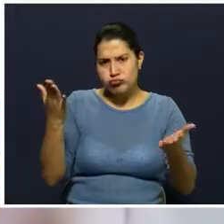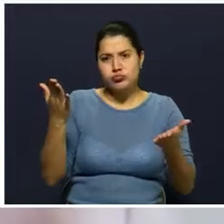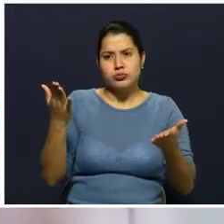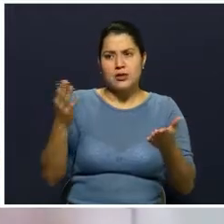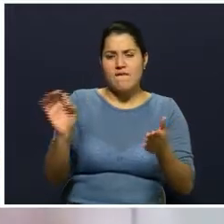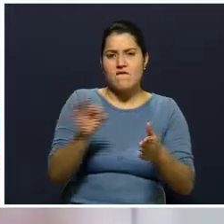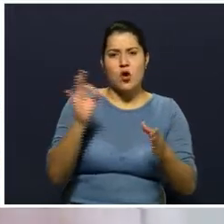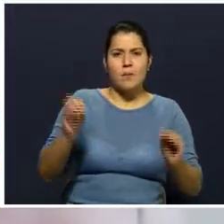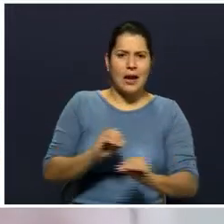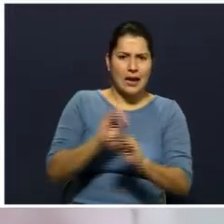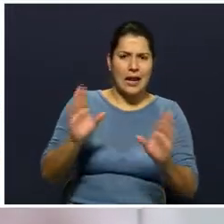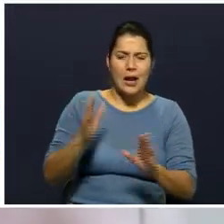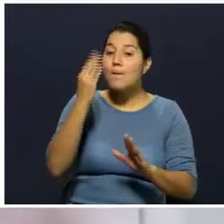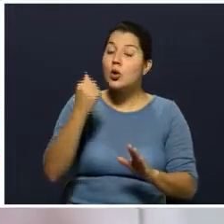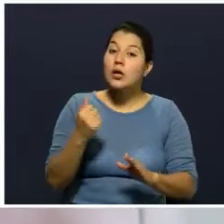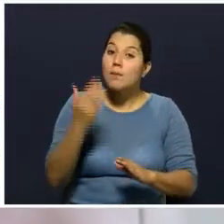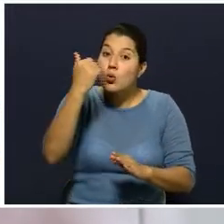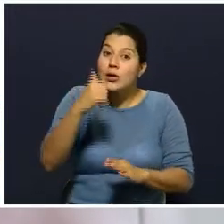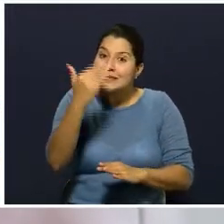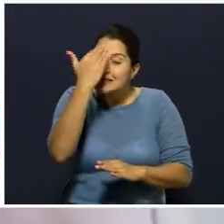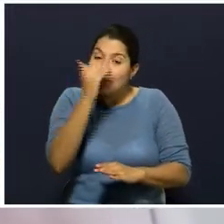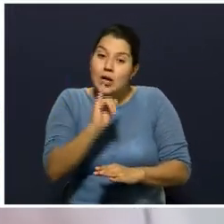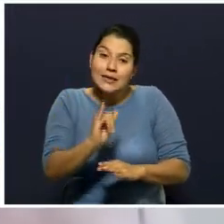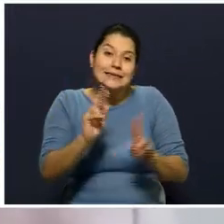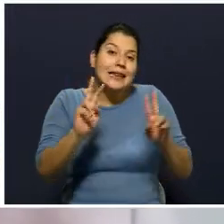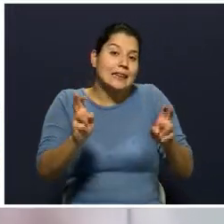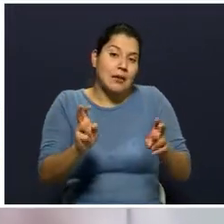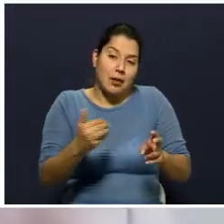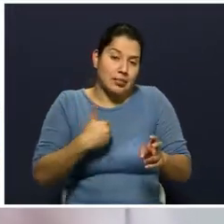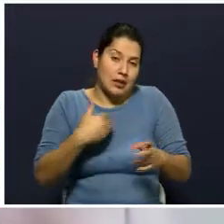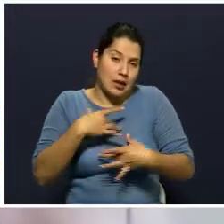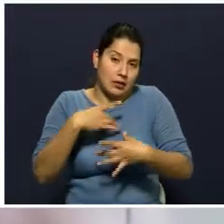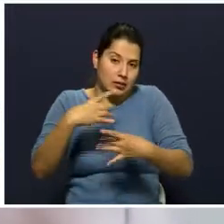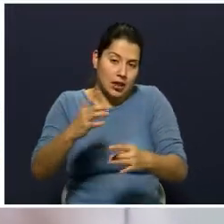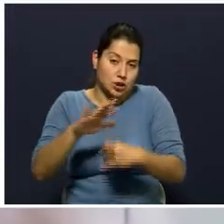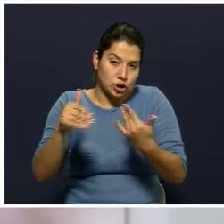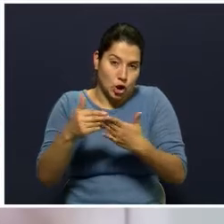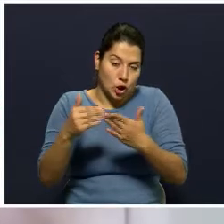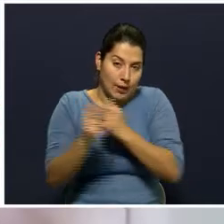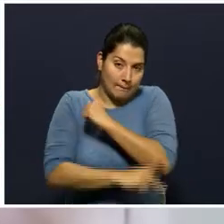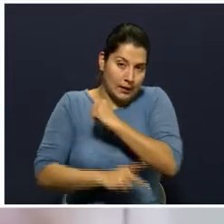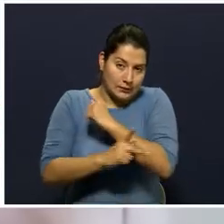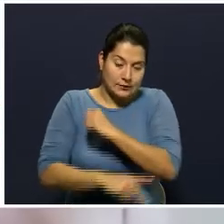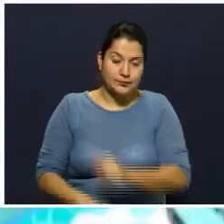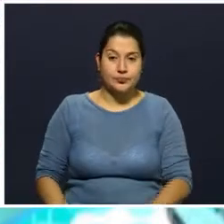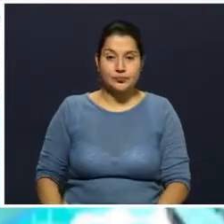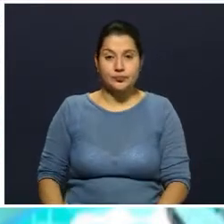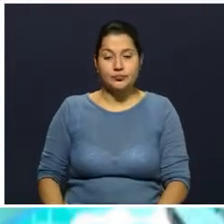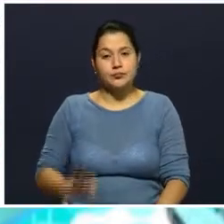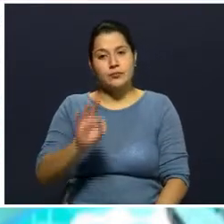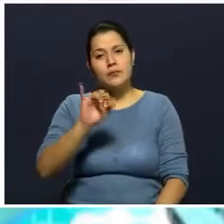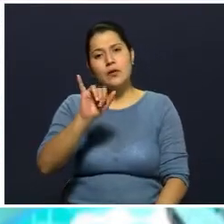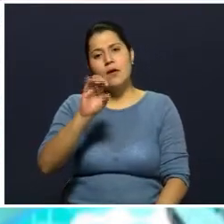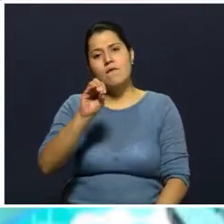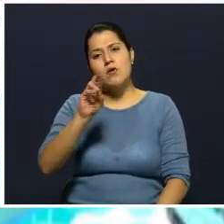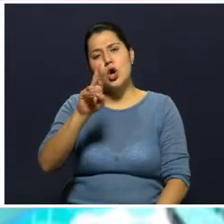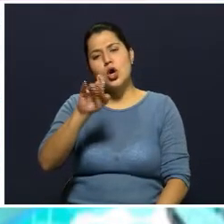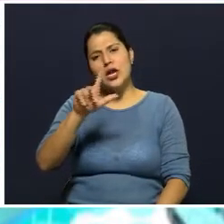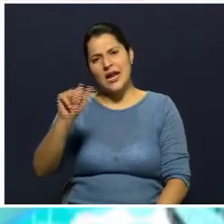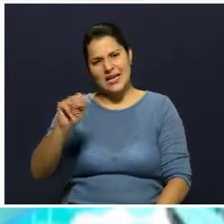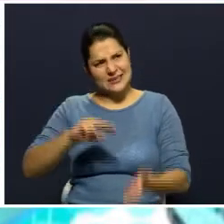manera transparente, porque sabemos que es un tema del mayor interés de la ciudadanía. Doña Fiorella, ¿qué es un